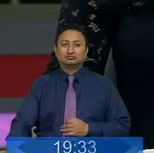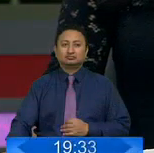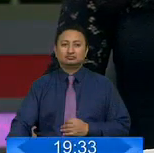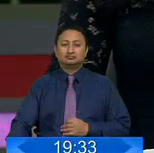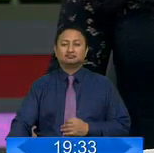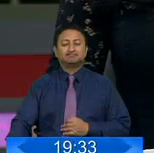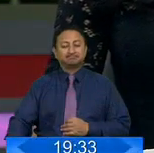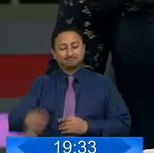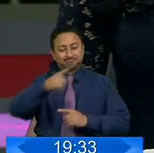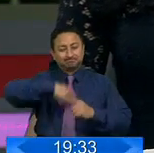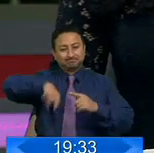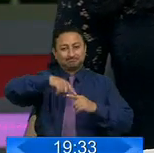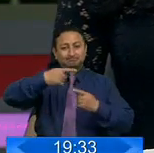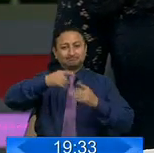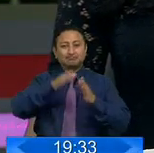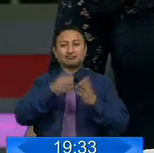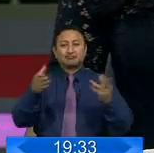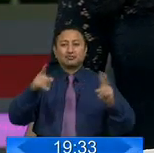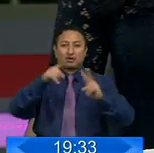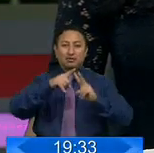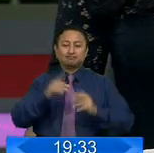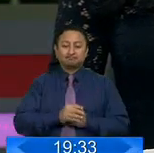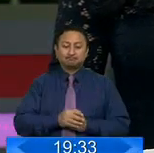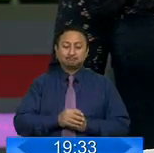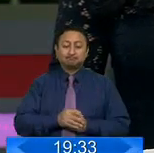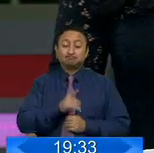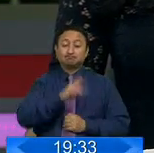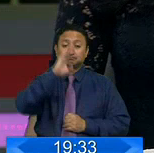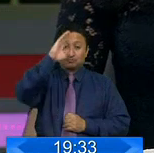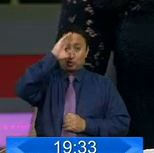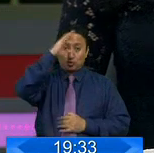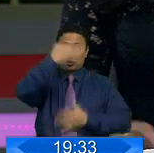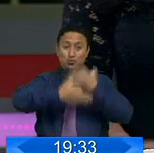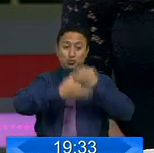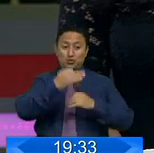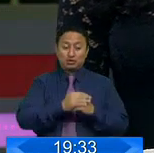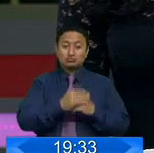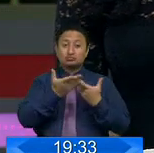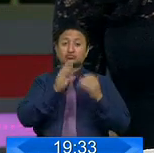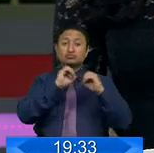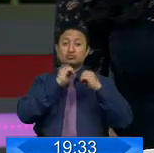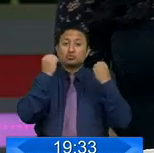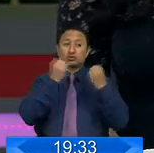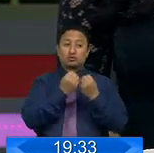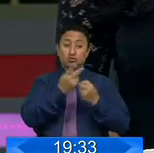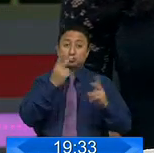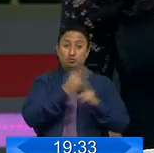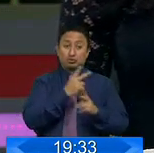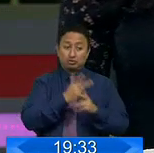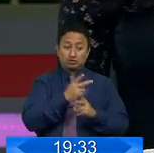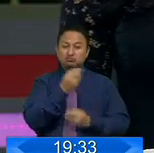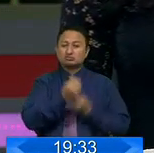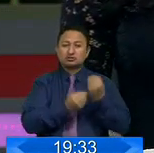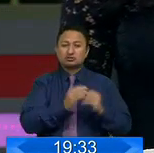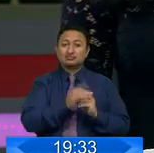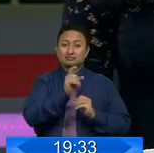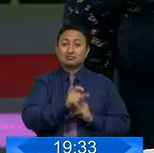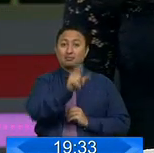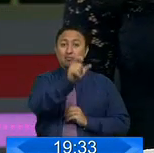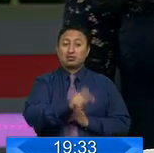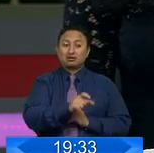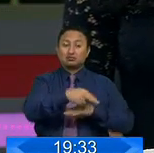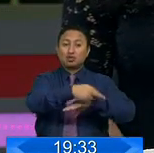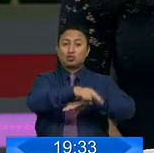De regreso en la emisión estelar del Comercio TV, agentes de la Policía Judicial desarticularon una presunta organización delictiva dedicada al robo de accesorios